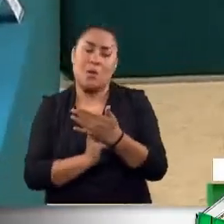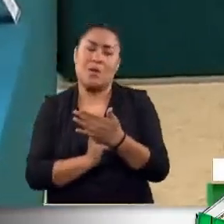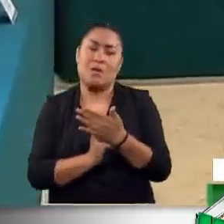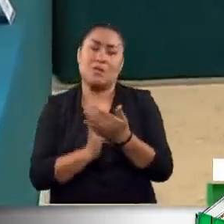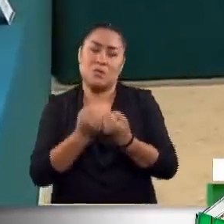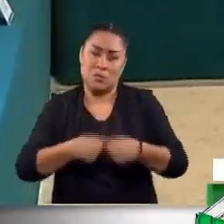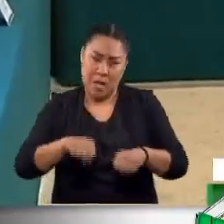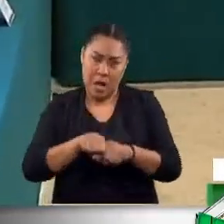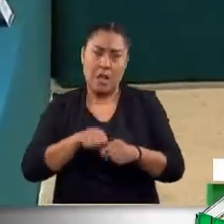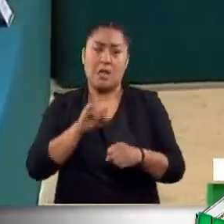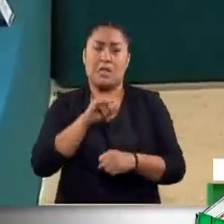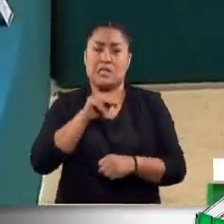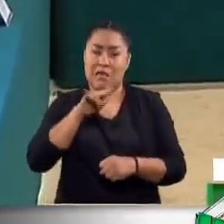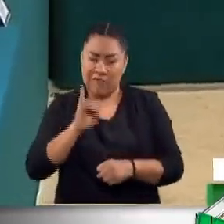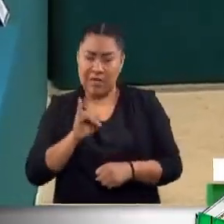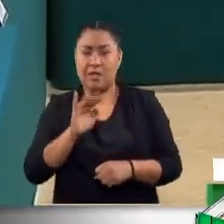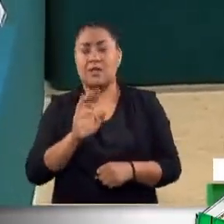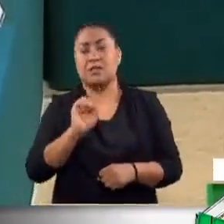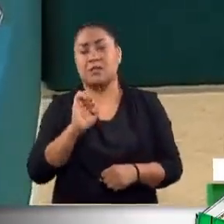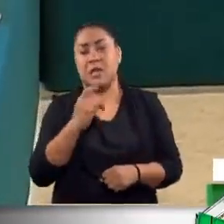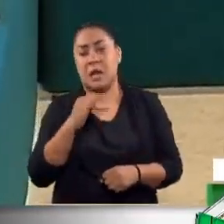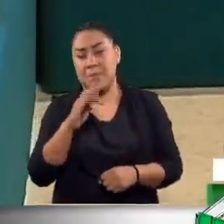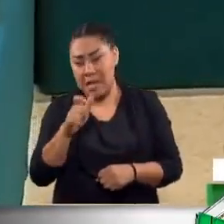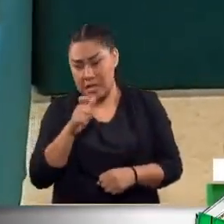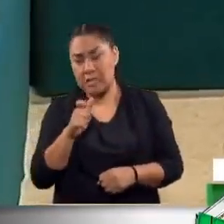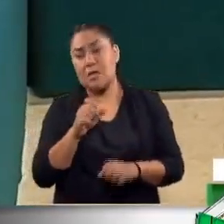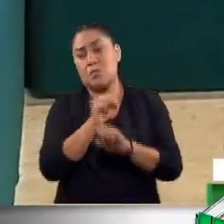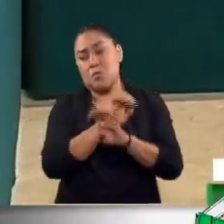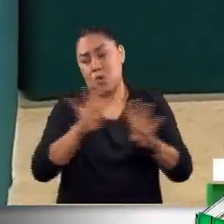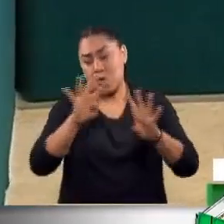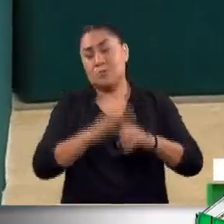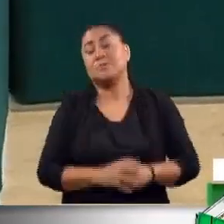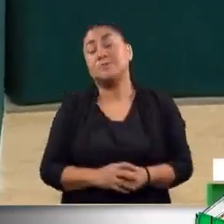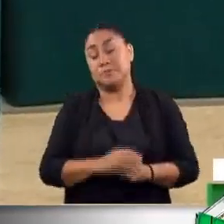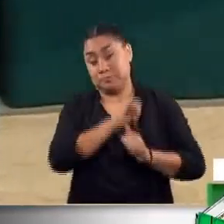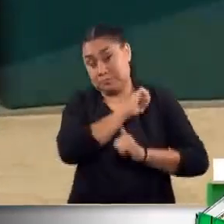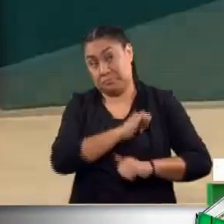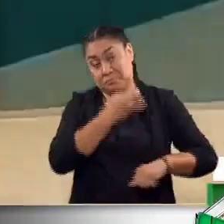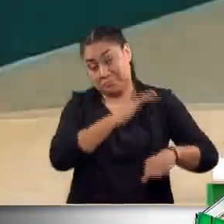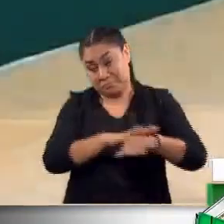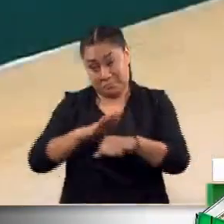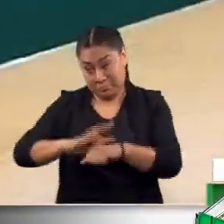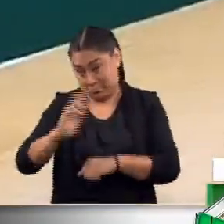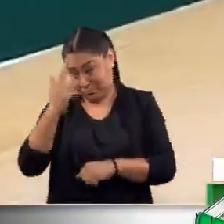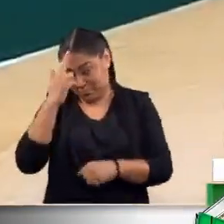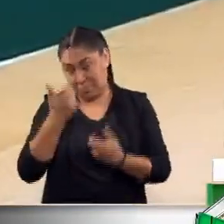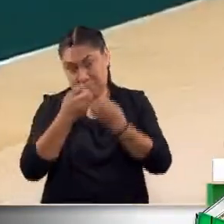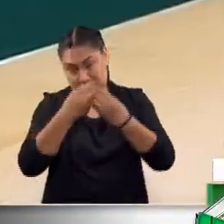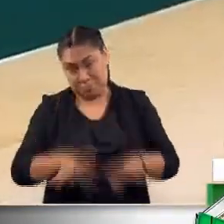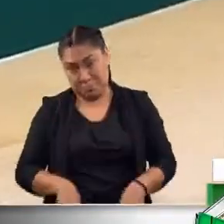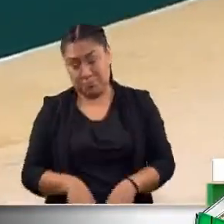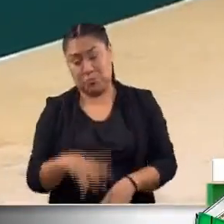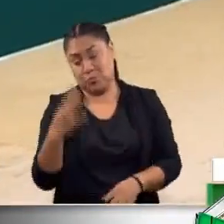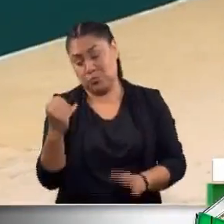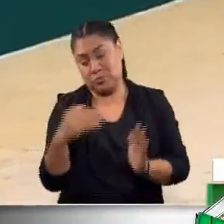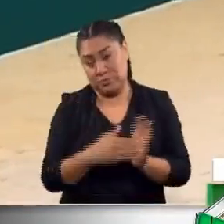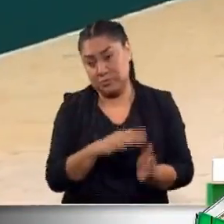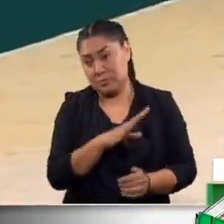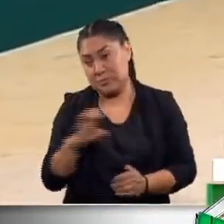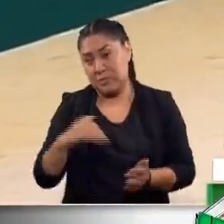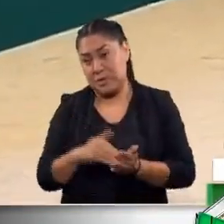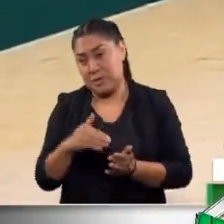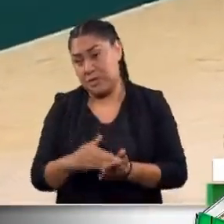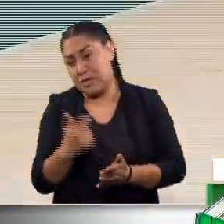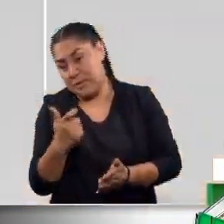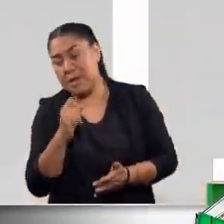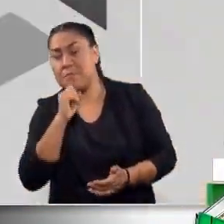INSABI, y el caso de Segalmex, donde la Secretaría de la Función Pública confirmó el desfalco por 9.500 millones de